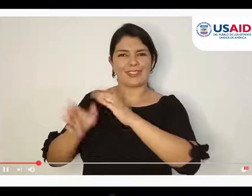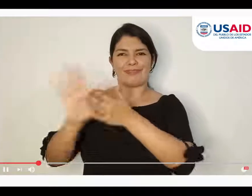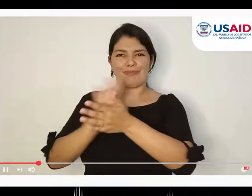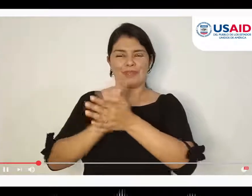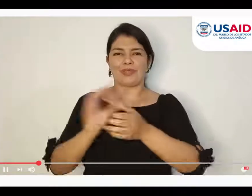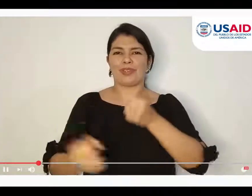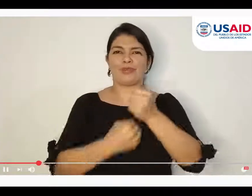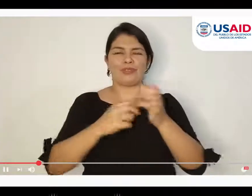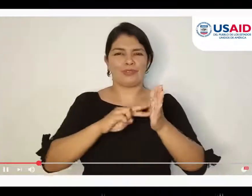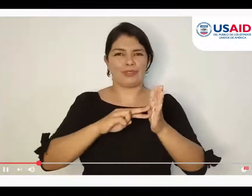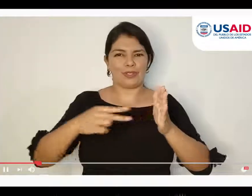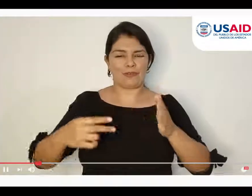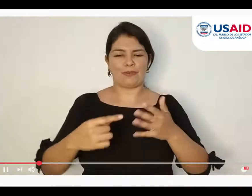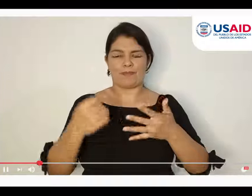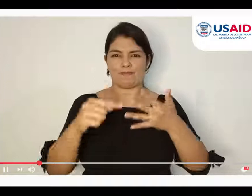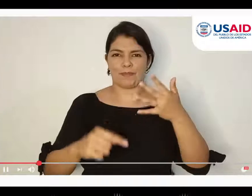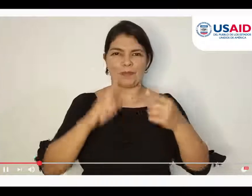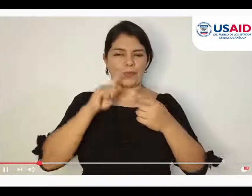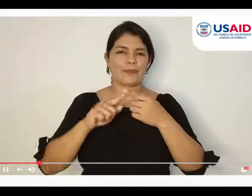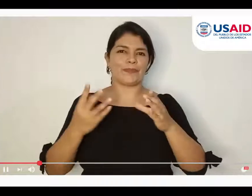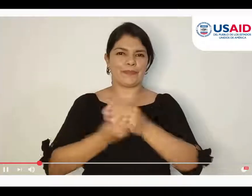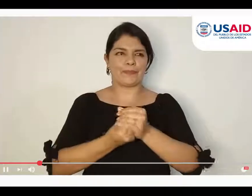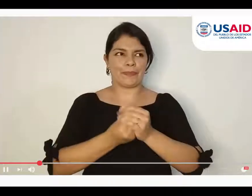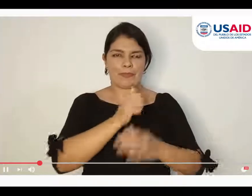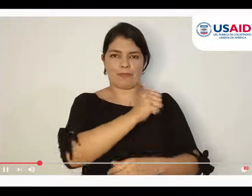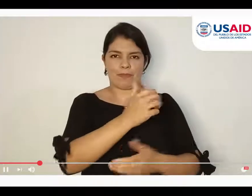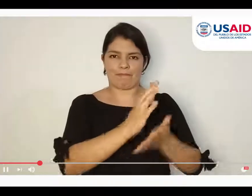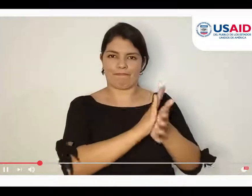acceso a la información y de apoyos tecnológicos para la inclusión.